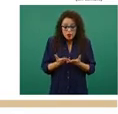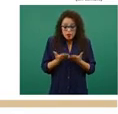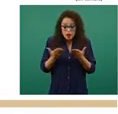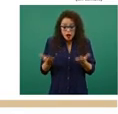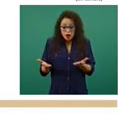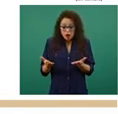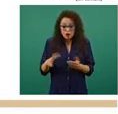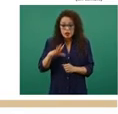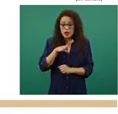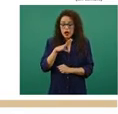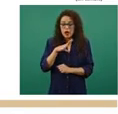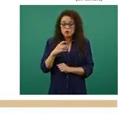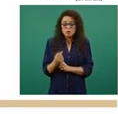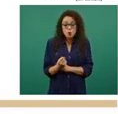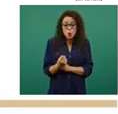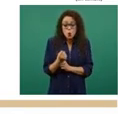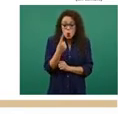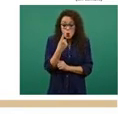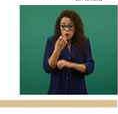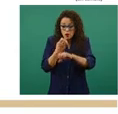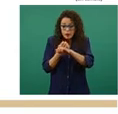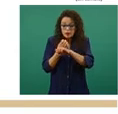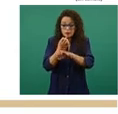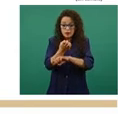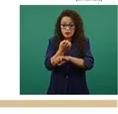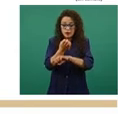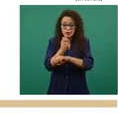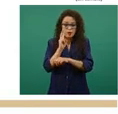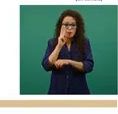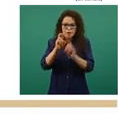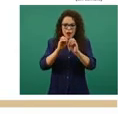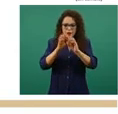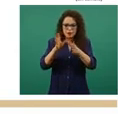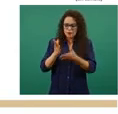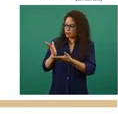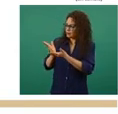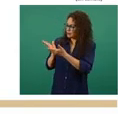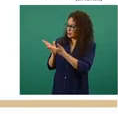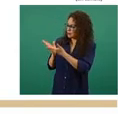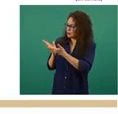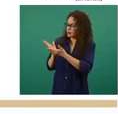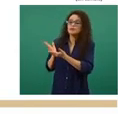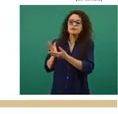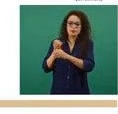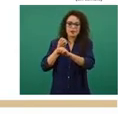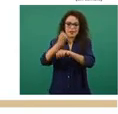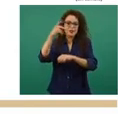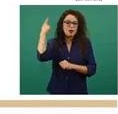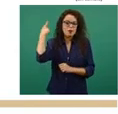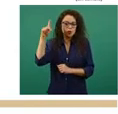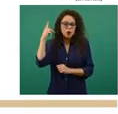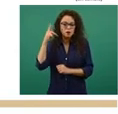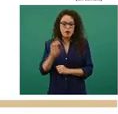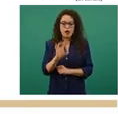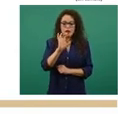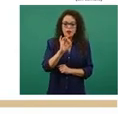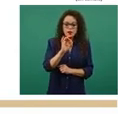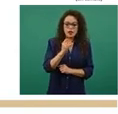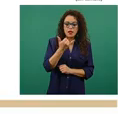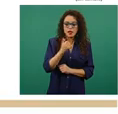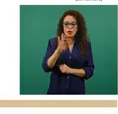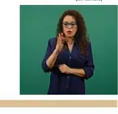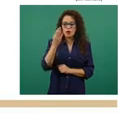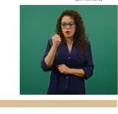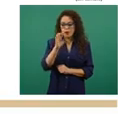solamente tenemos una entidad federativa, aquí está marcado el estado de Puebla, entre el 30 y el 49%